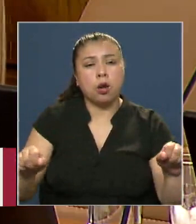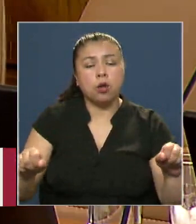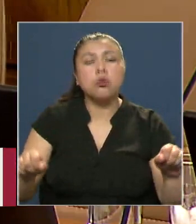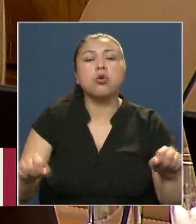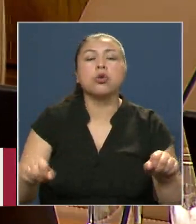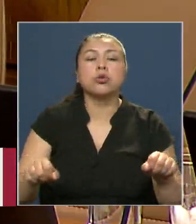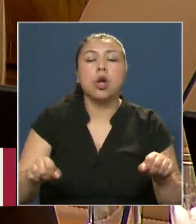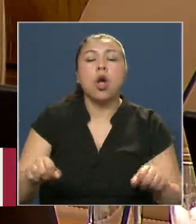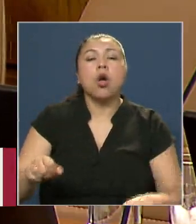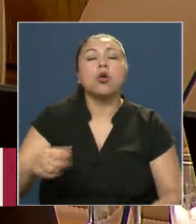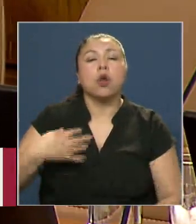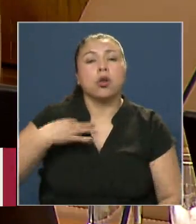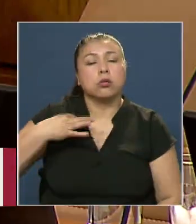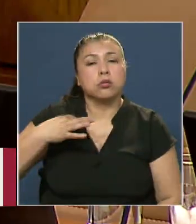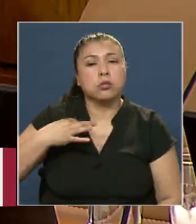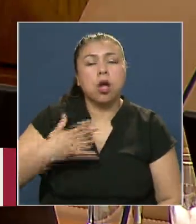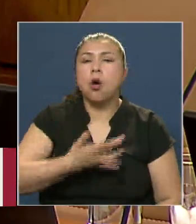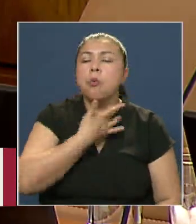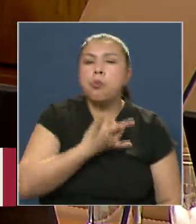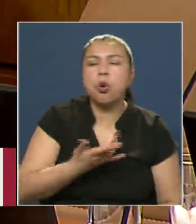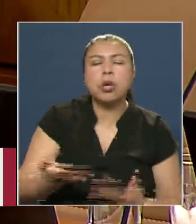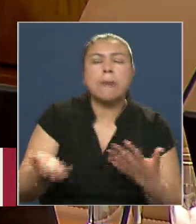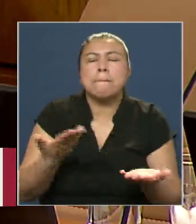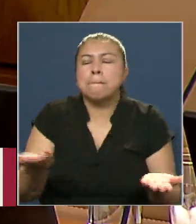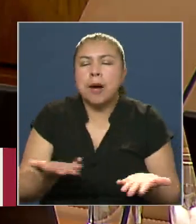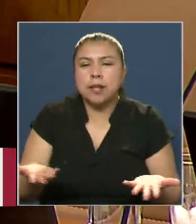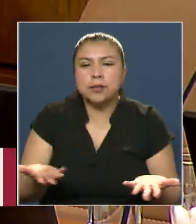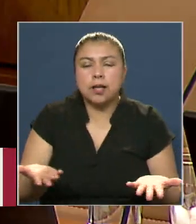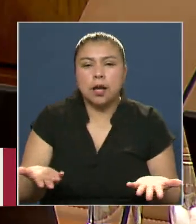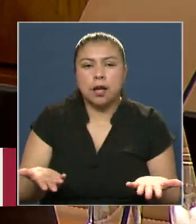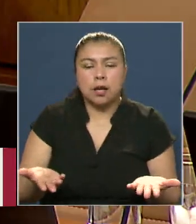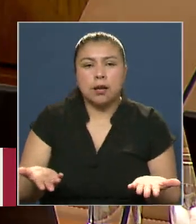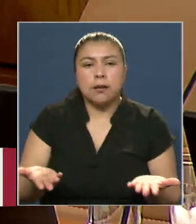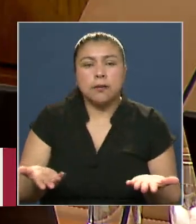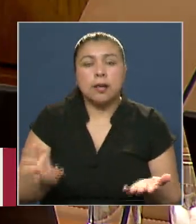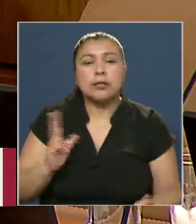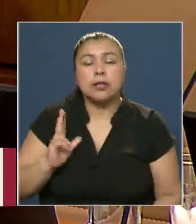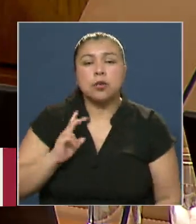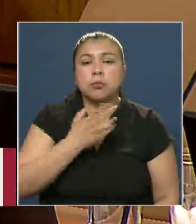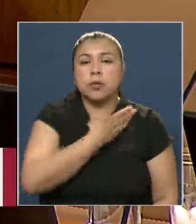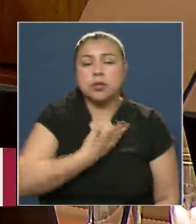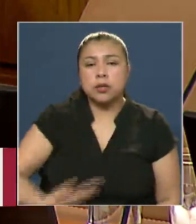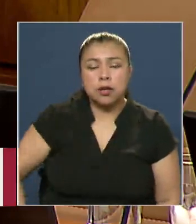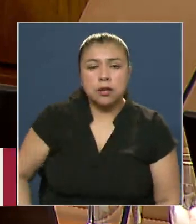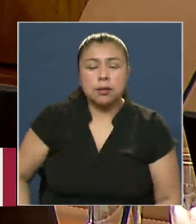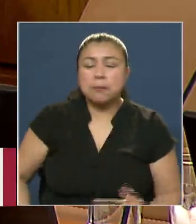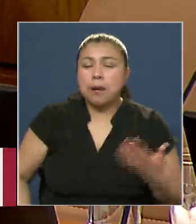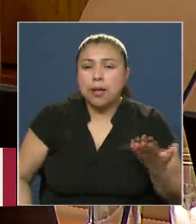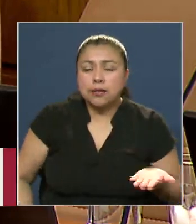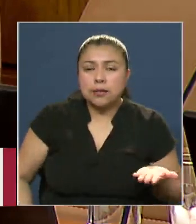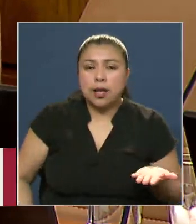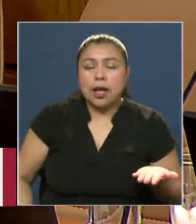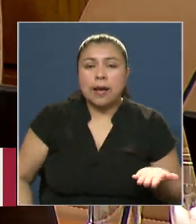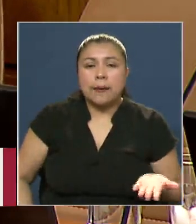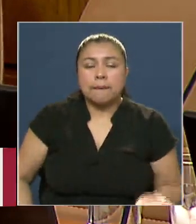ciudadanía. Porque ocurre, señor presidente,